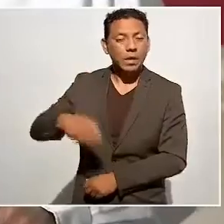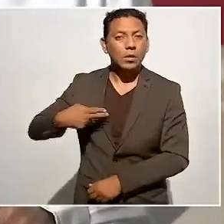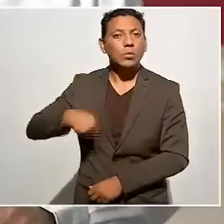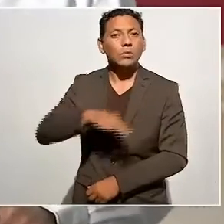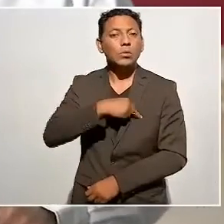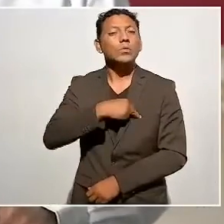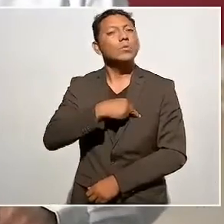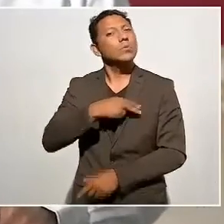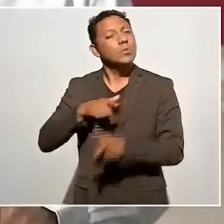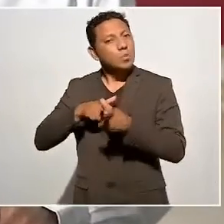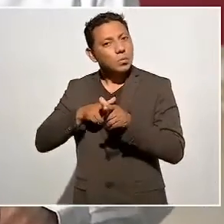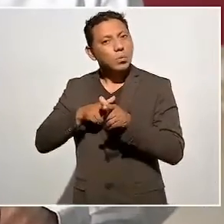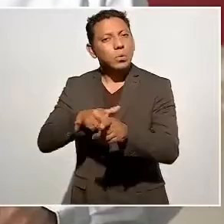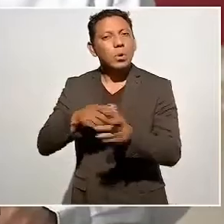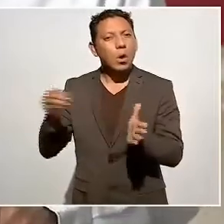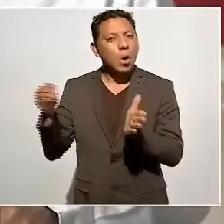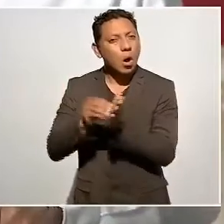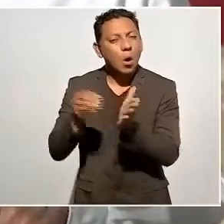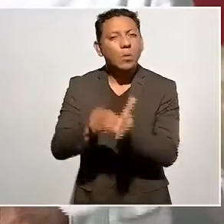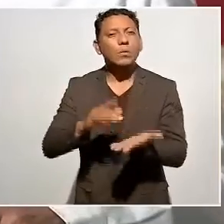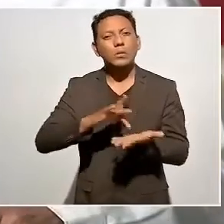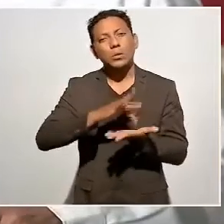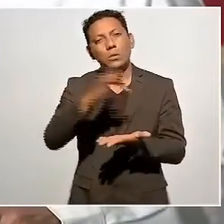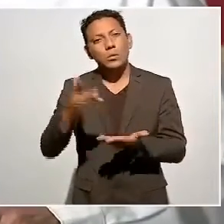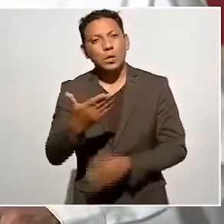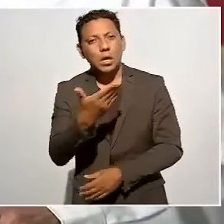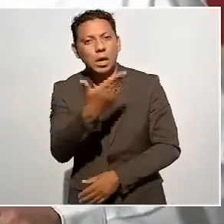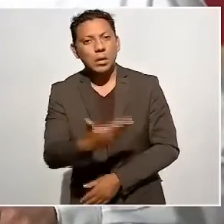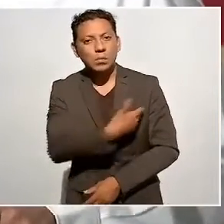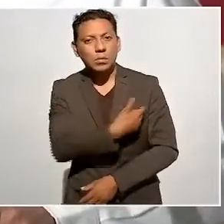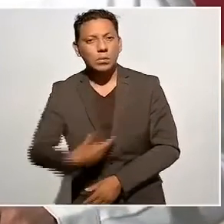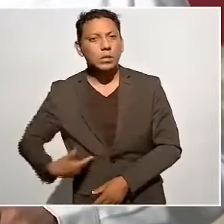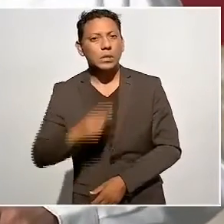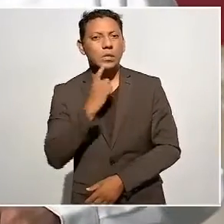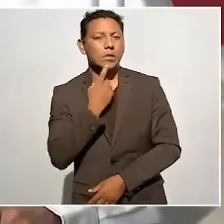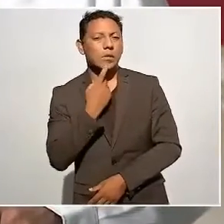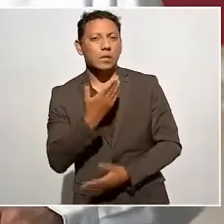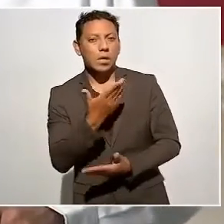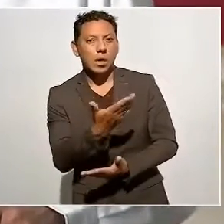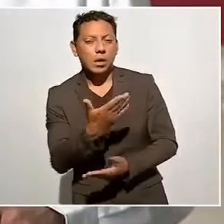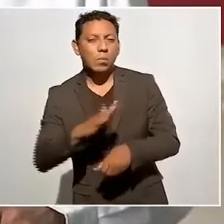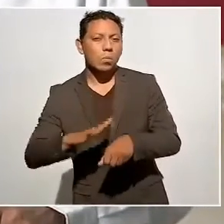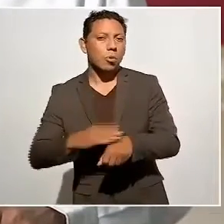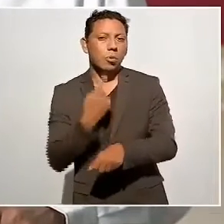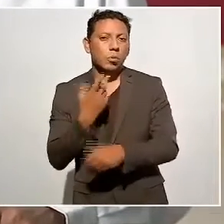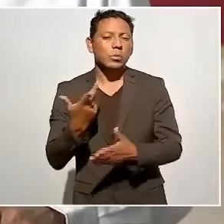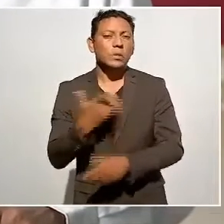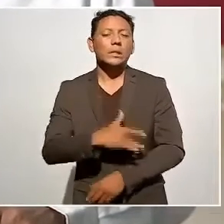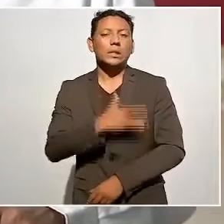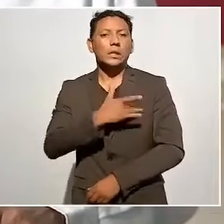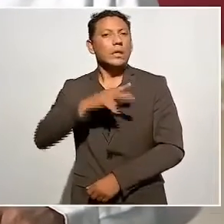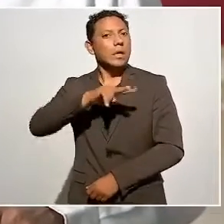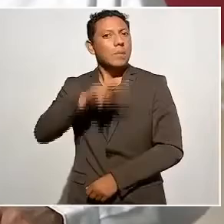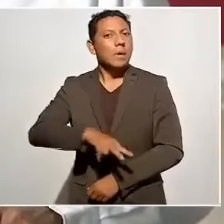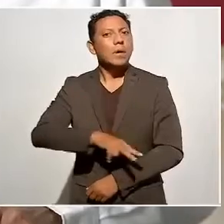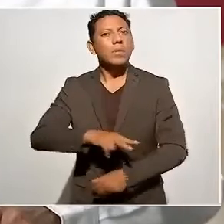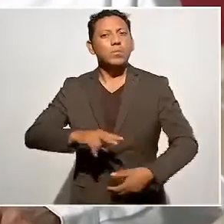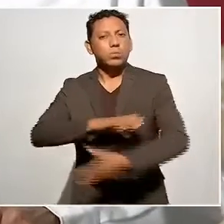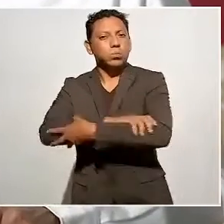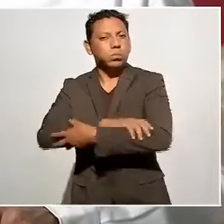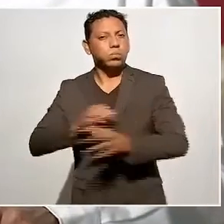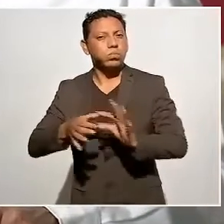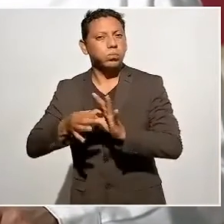estamos permanentemente agradecidos con el señor presidente de la República, porque se siente la mano amiga